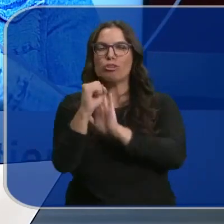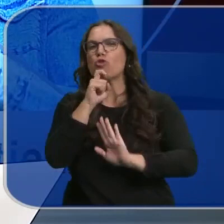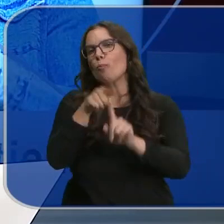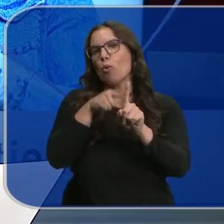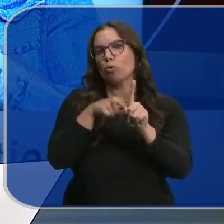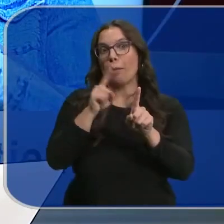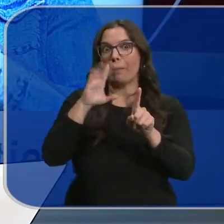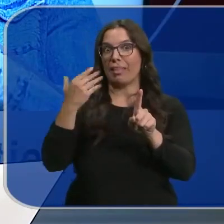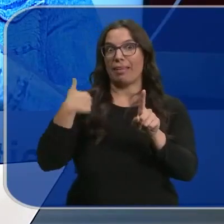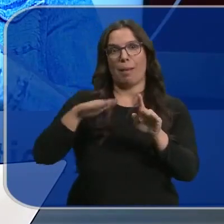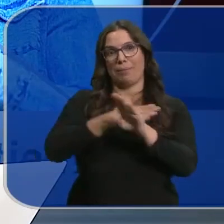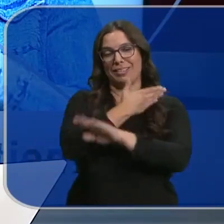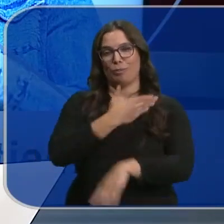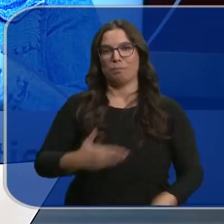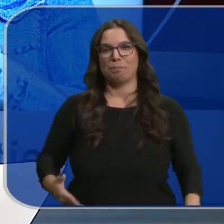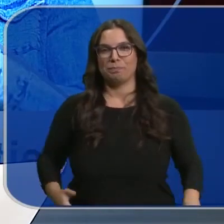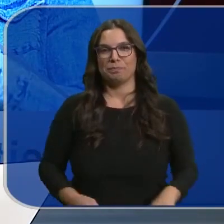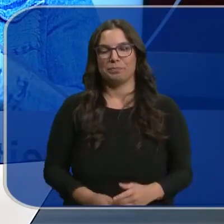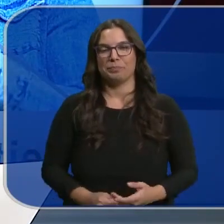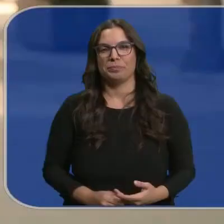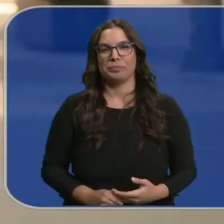Parece que ya pasaron sus días de gloria.